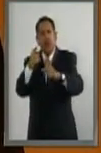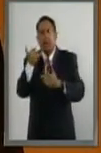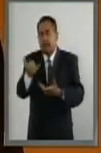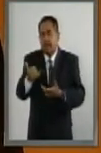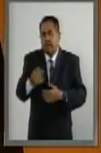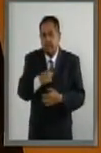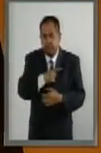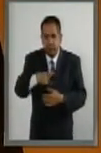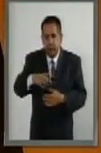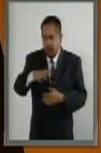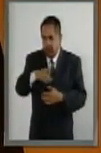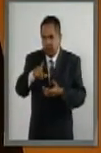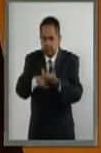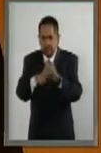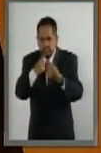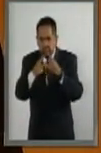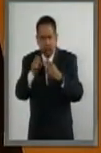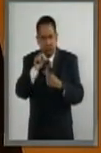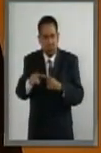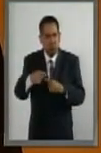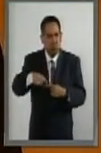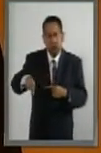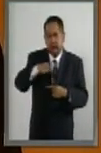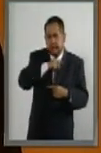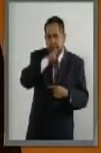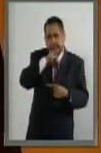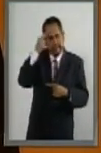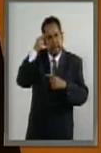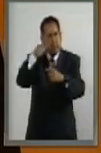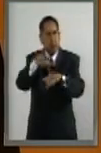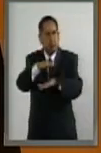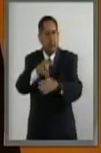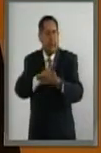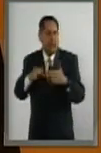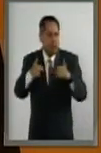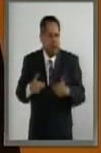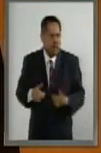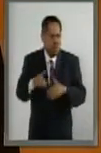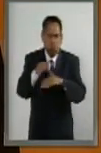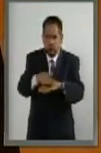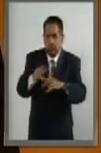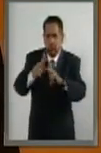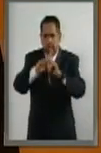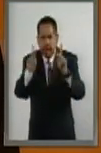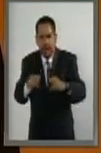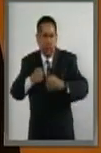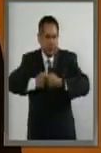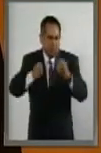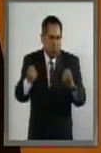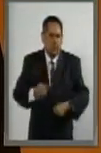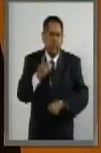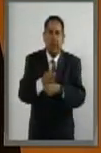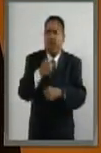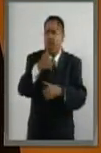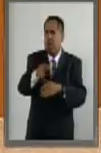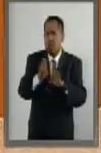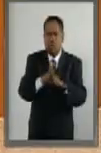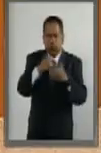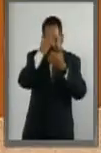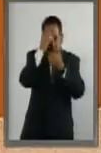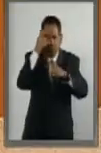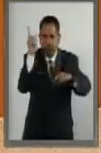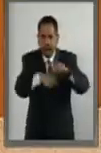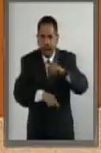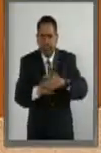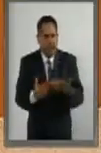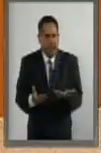tenemos también en común una preocupación constante por los derechos humanos, el mantenimiento de la paz y la seguridad, la lucha contra el terrorismo y